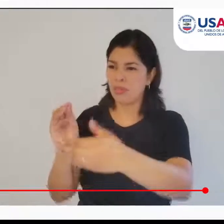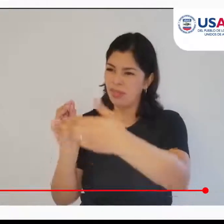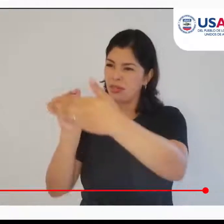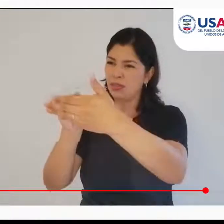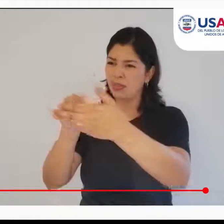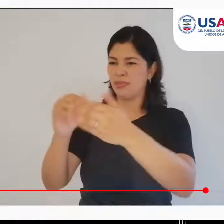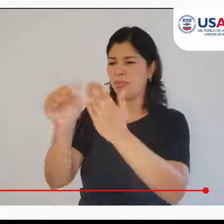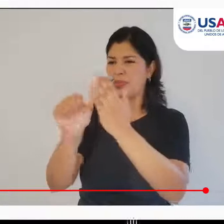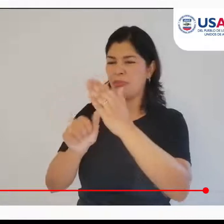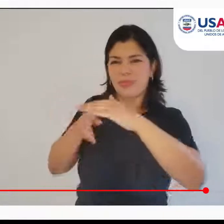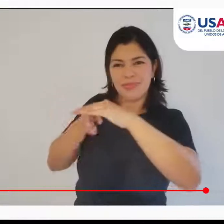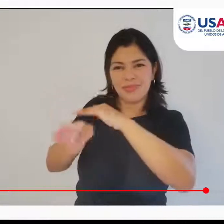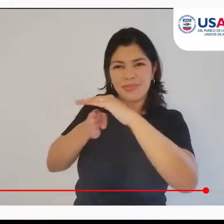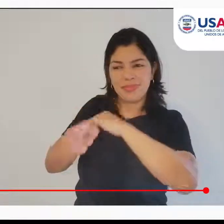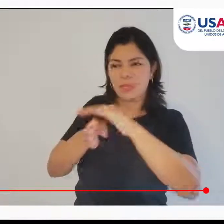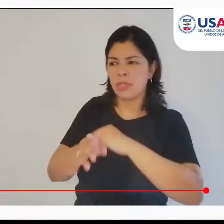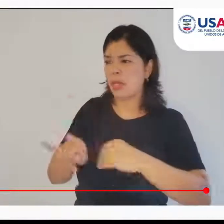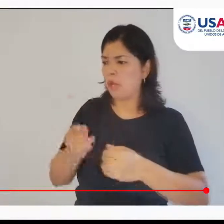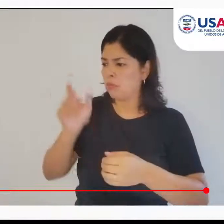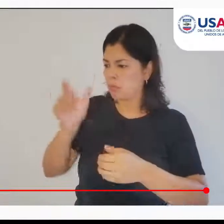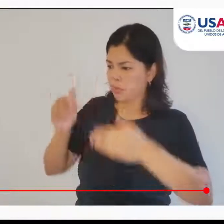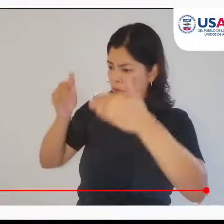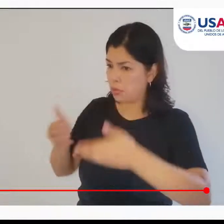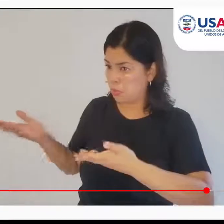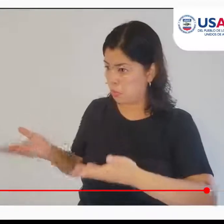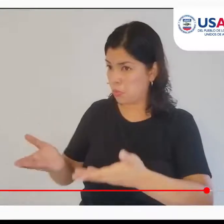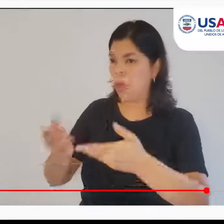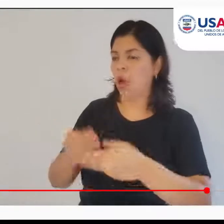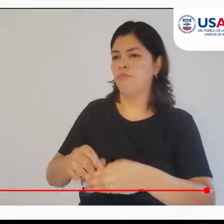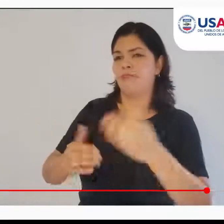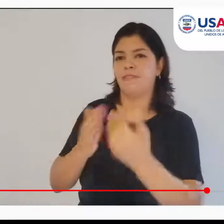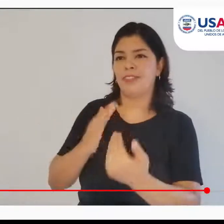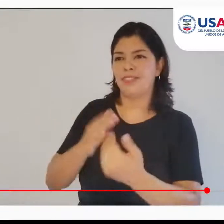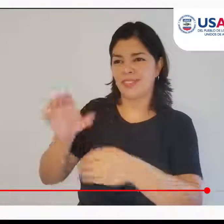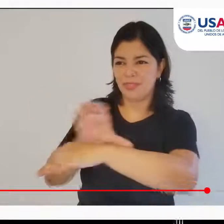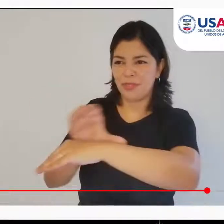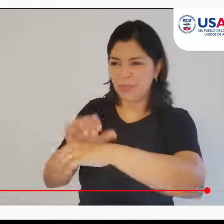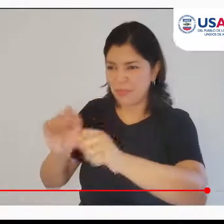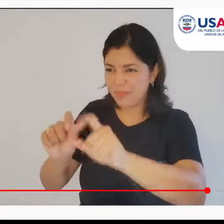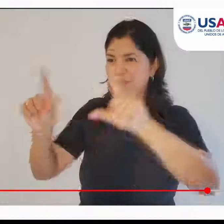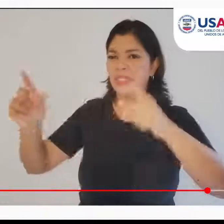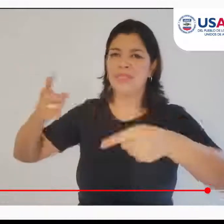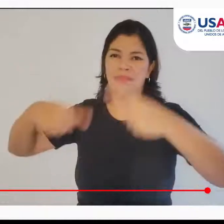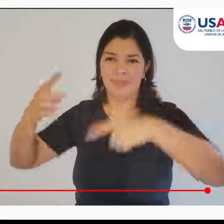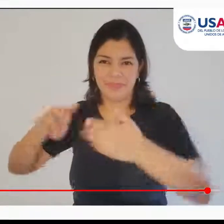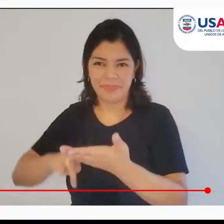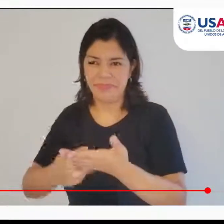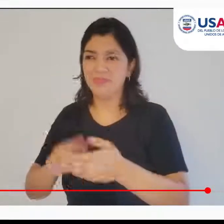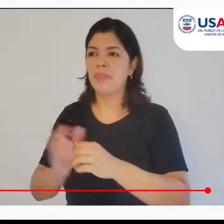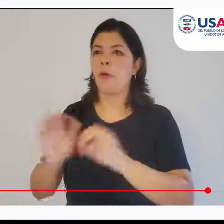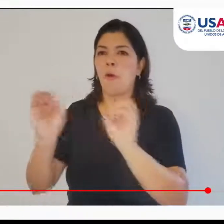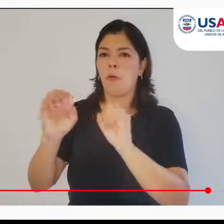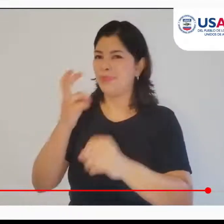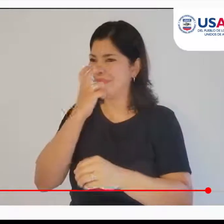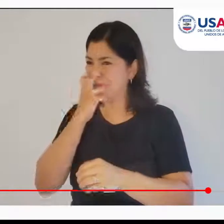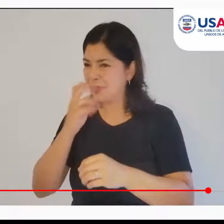persona con discapacidad llegue allí. Nosotros queremos articular, obviamente, liderado desde la Secretaría de Promoción